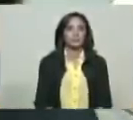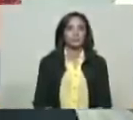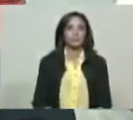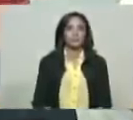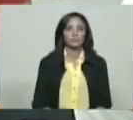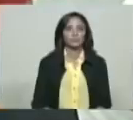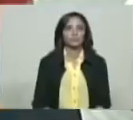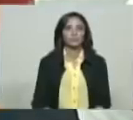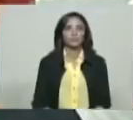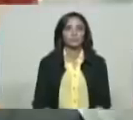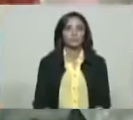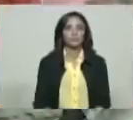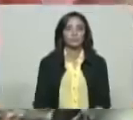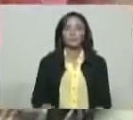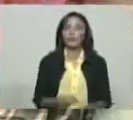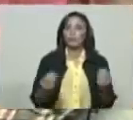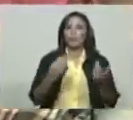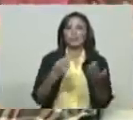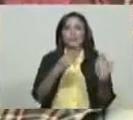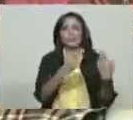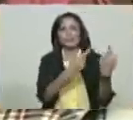Son muchas tareas las que hay por delante.